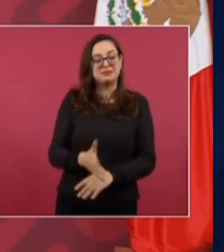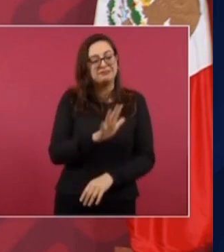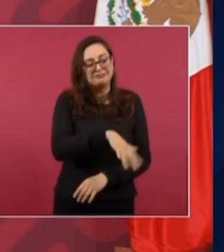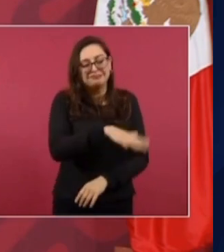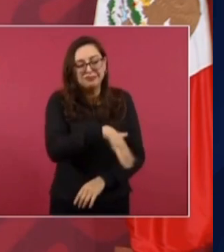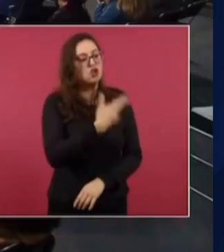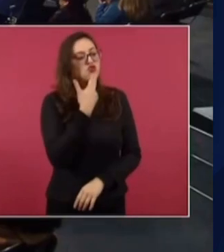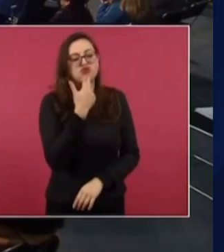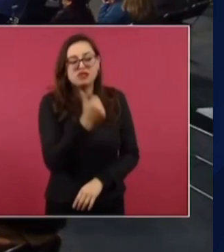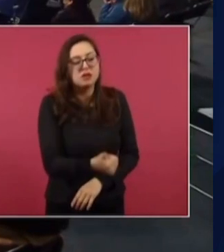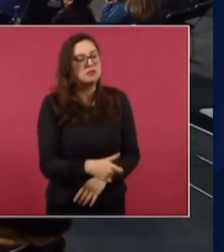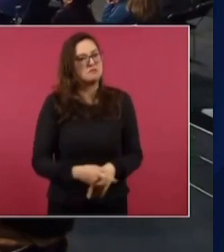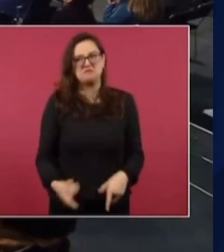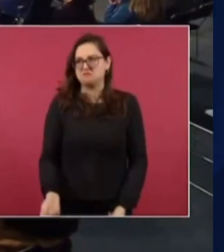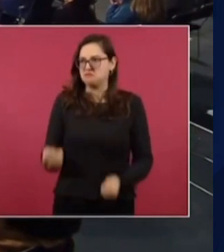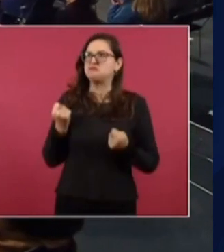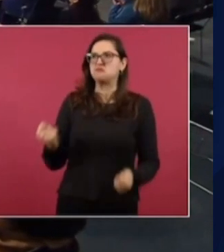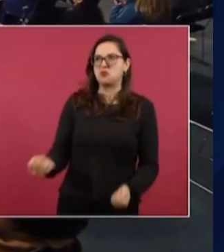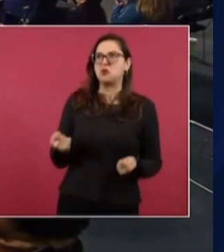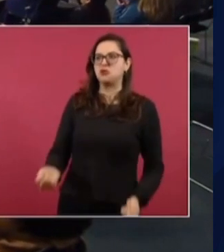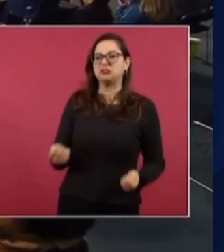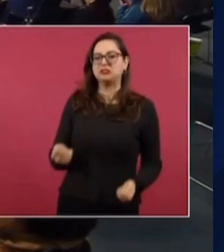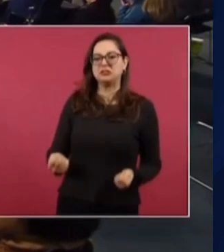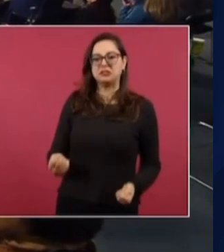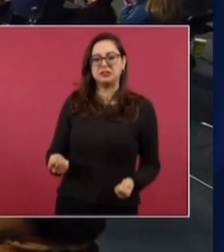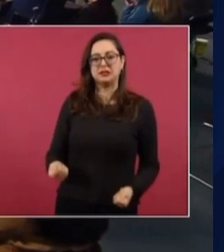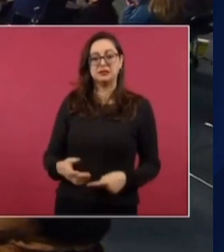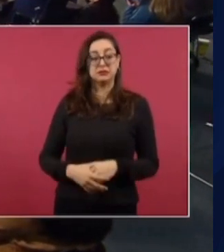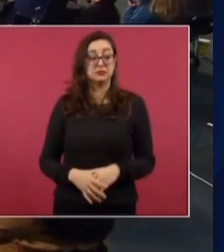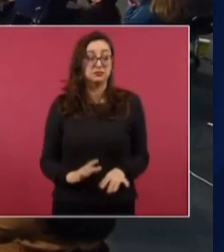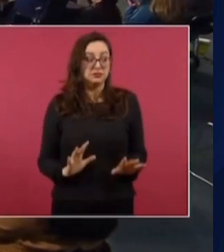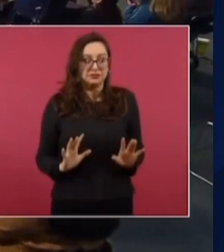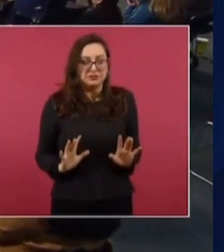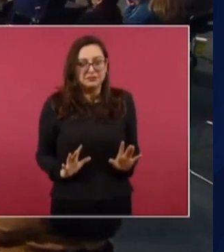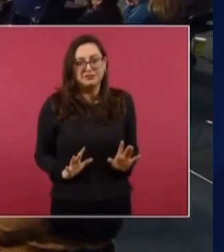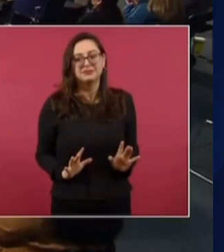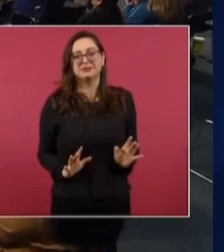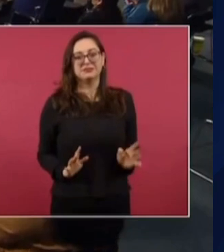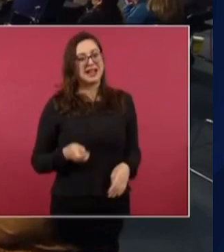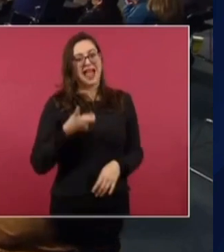Ustedes han visto que en los últimos tiempos